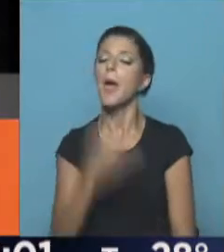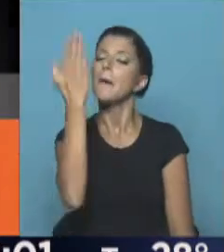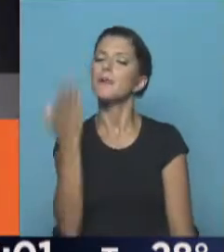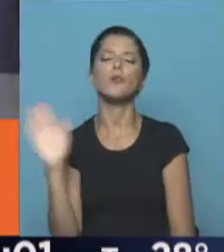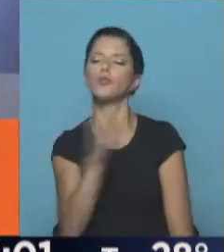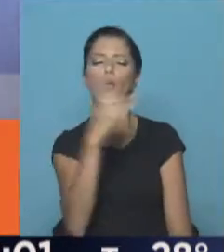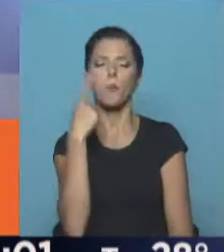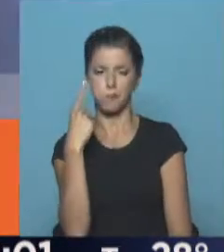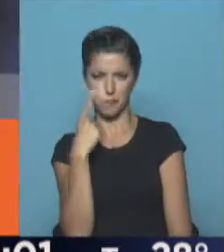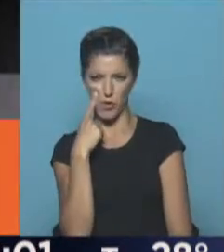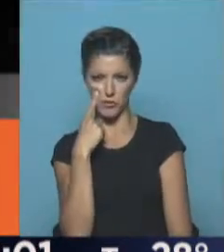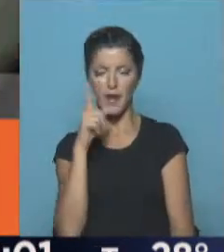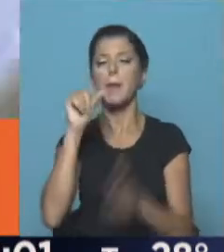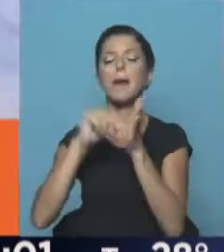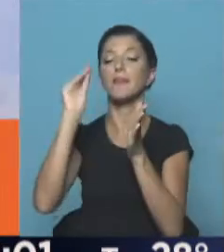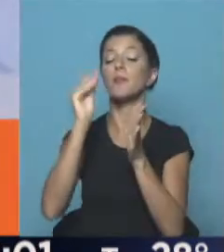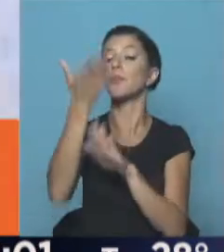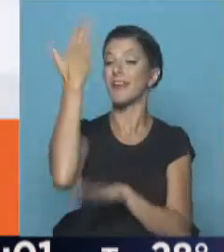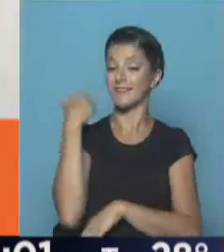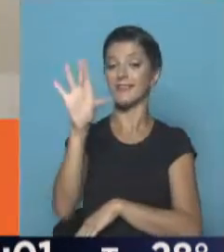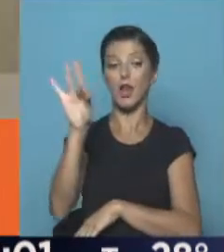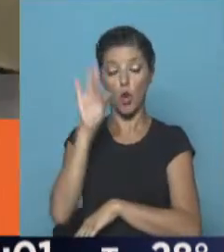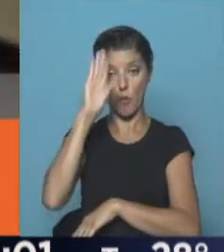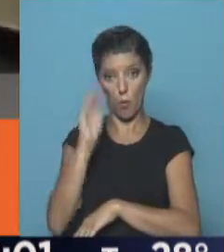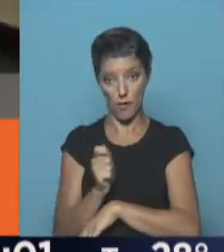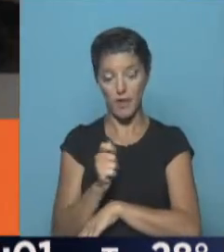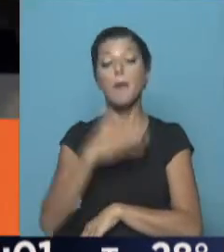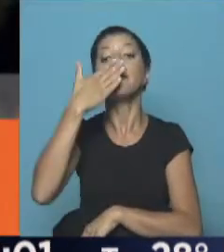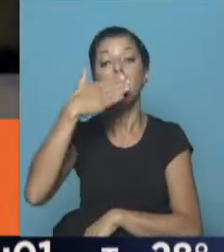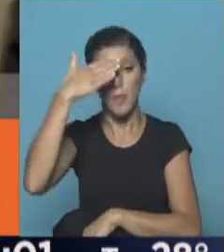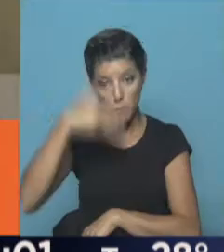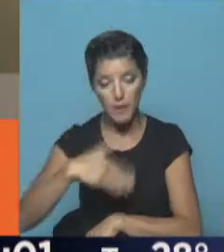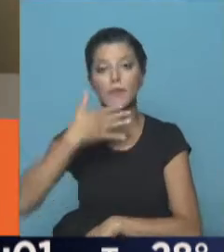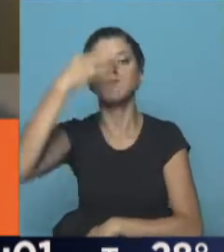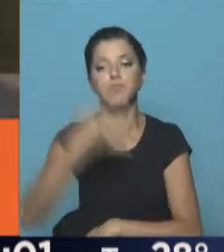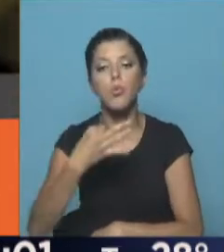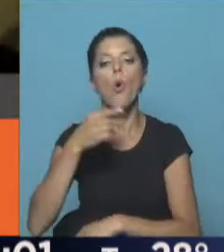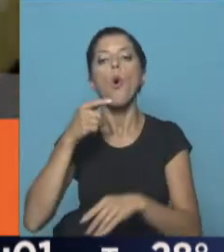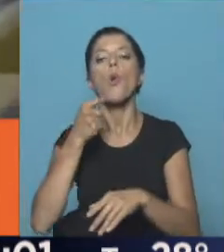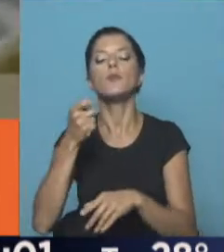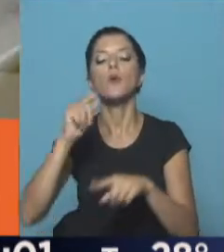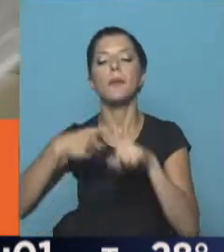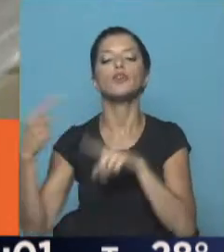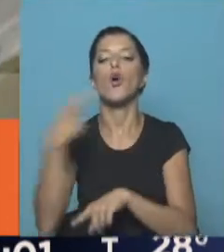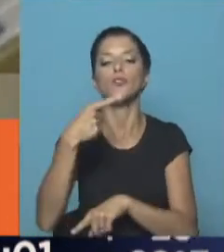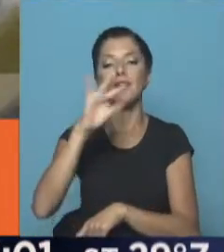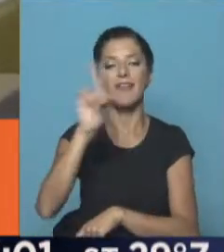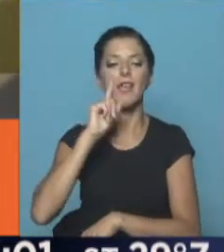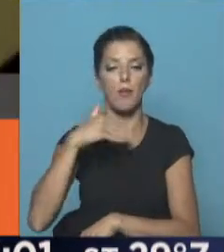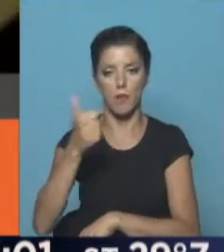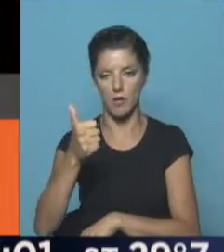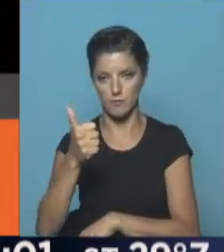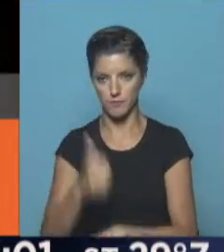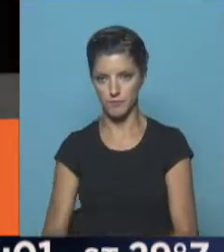conocido en brasil porque fue nombrado juez en el proceso que definió a abrir el juicio político a la destituida ex presidenta dilma rousseff